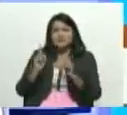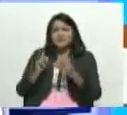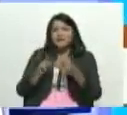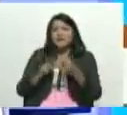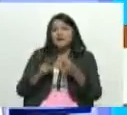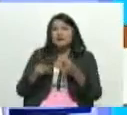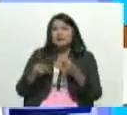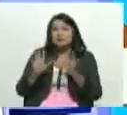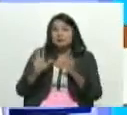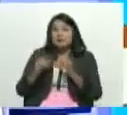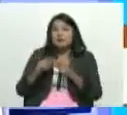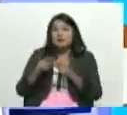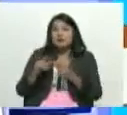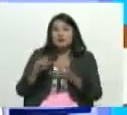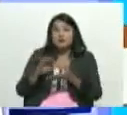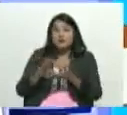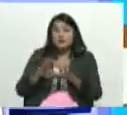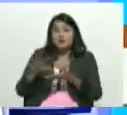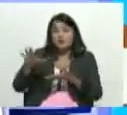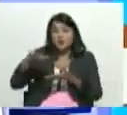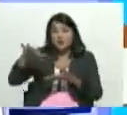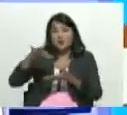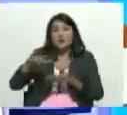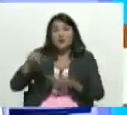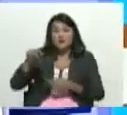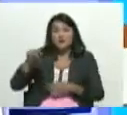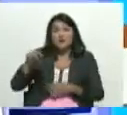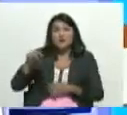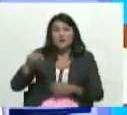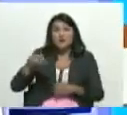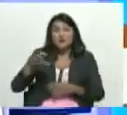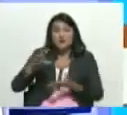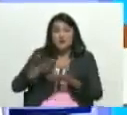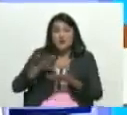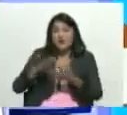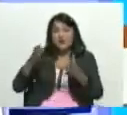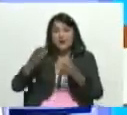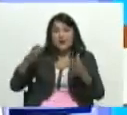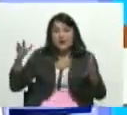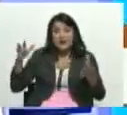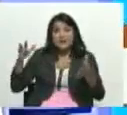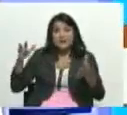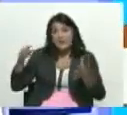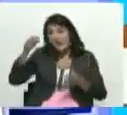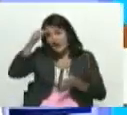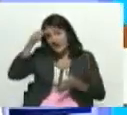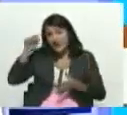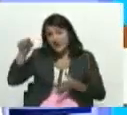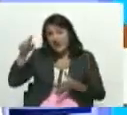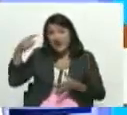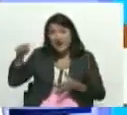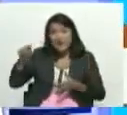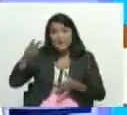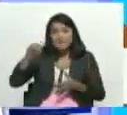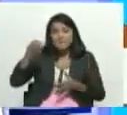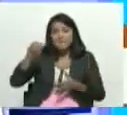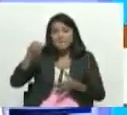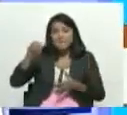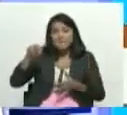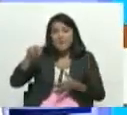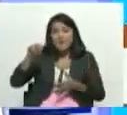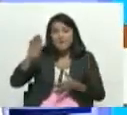en la ciudad de mumbai en donde bueno es una de las ciudades más grandes tela India trescientos periodistas